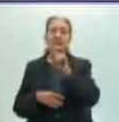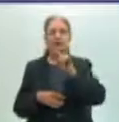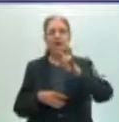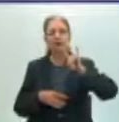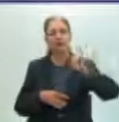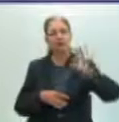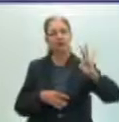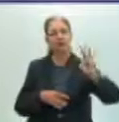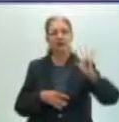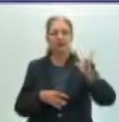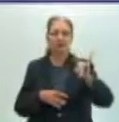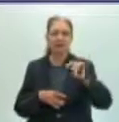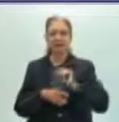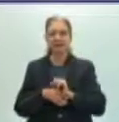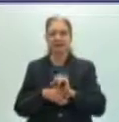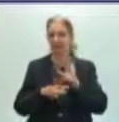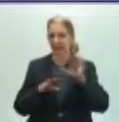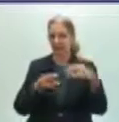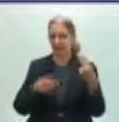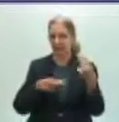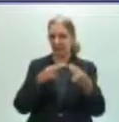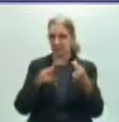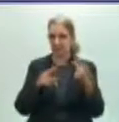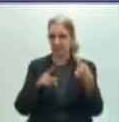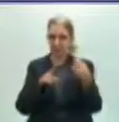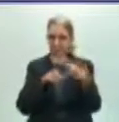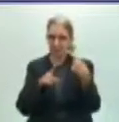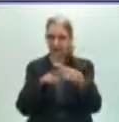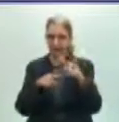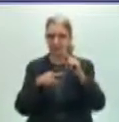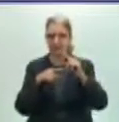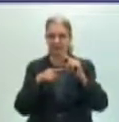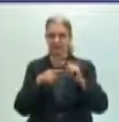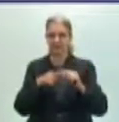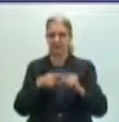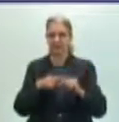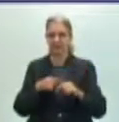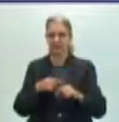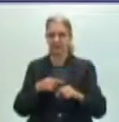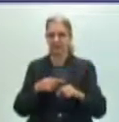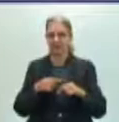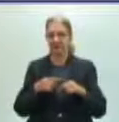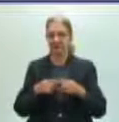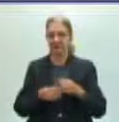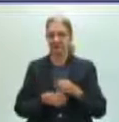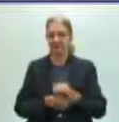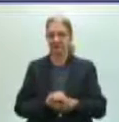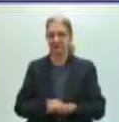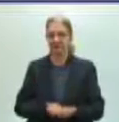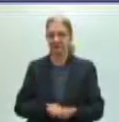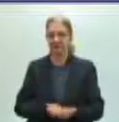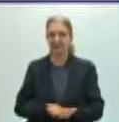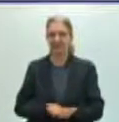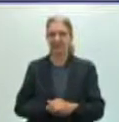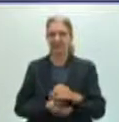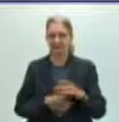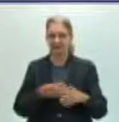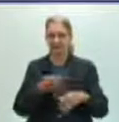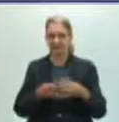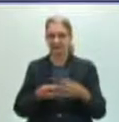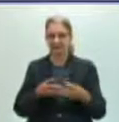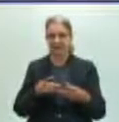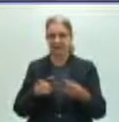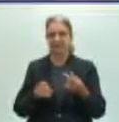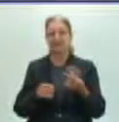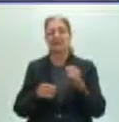media aritmética, adicionamos estos valores y los dividimos entre 2. Y entonces el valor de la